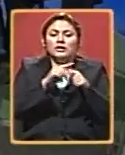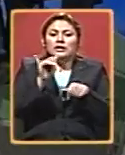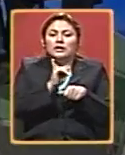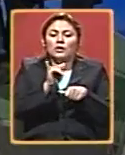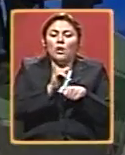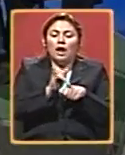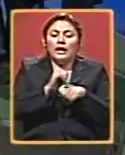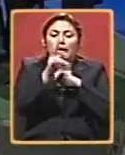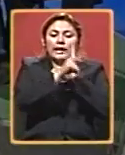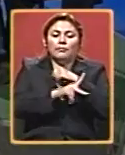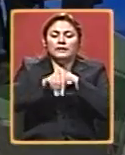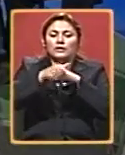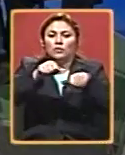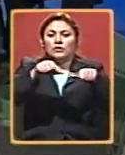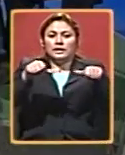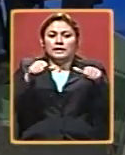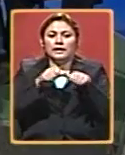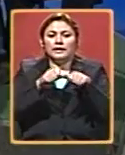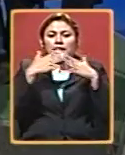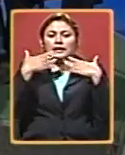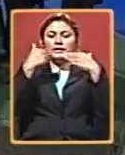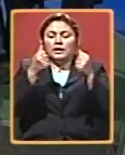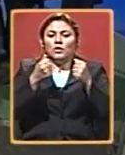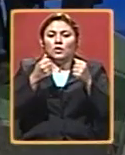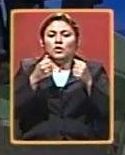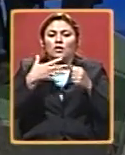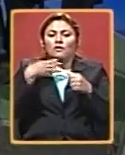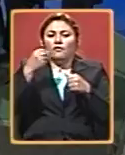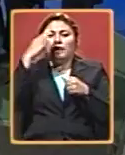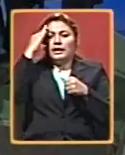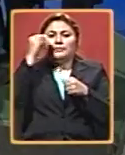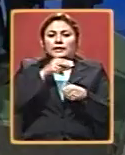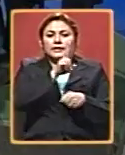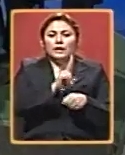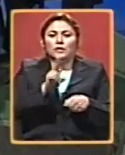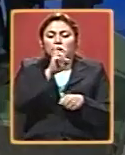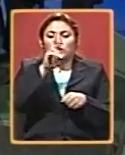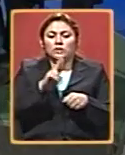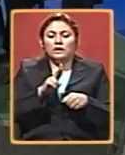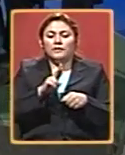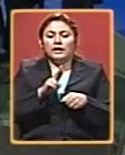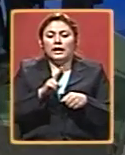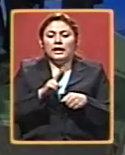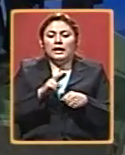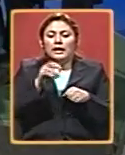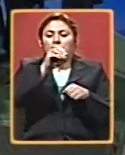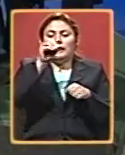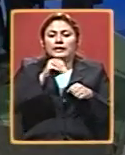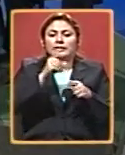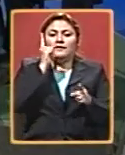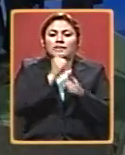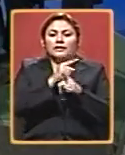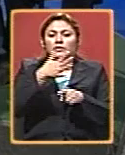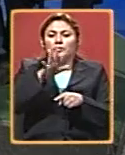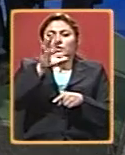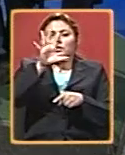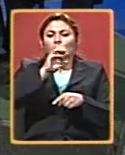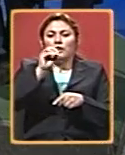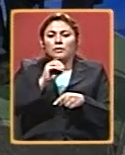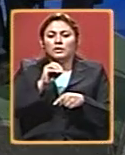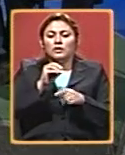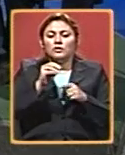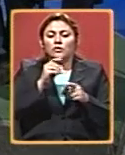Igual en el país que en el resto de las áreas de salud, fuera de la experiencia de la Universidad de Costa Rica, la tasa de efectividad es como alrededor de un 50%, es